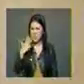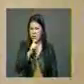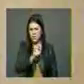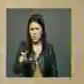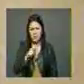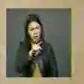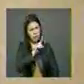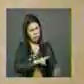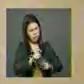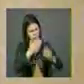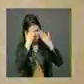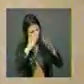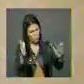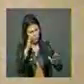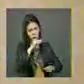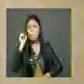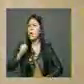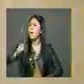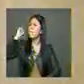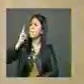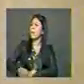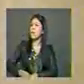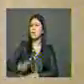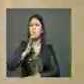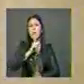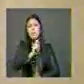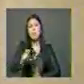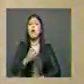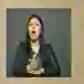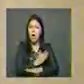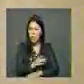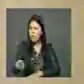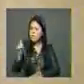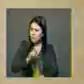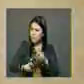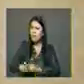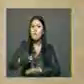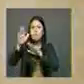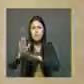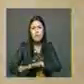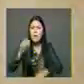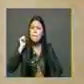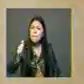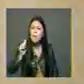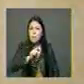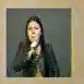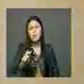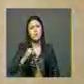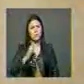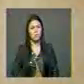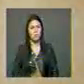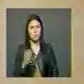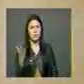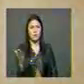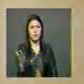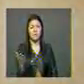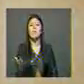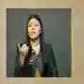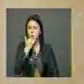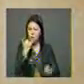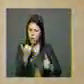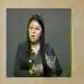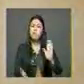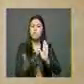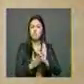democráticamente puede sobreponerse a las determinaciones de funcionarios elegidos o del pueblo mismo de aquí y de ahora. A este argumento se